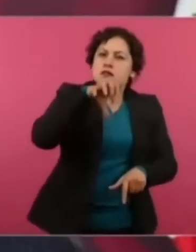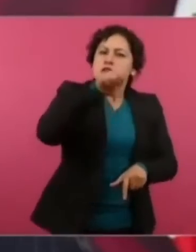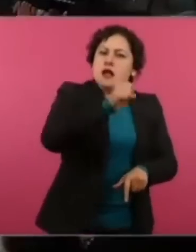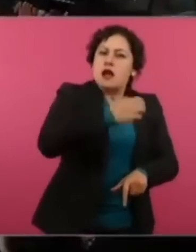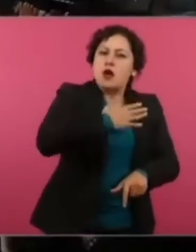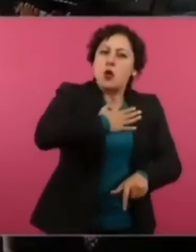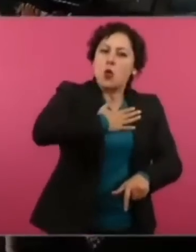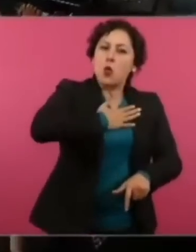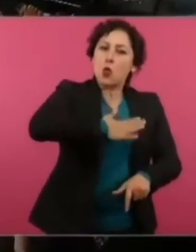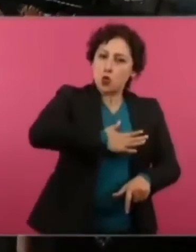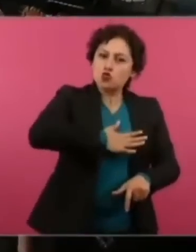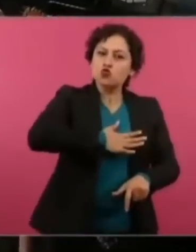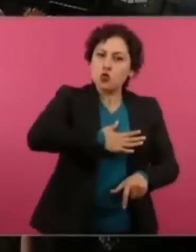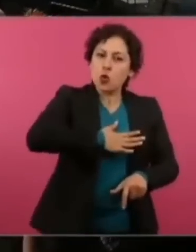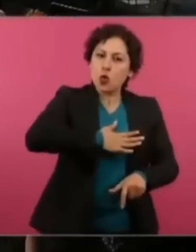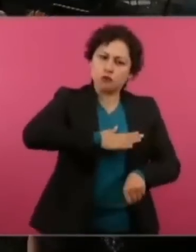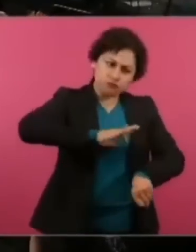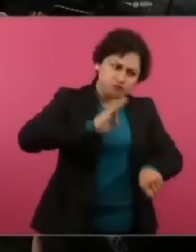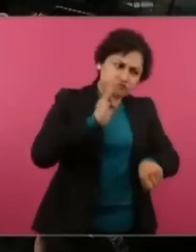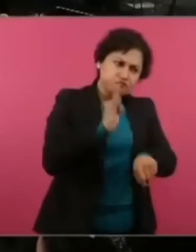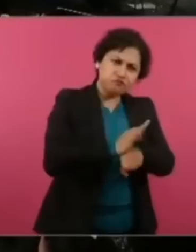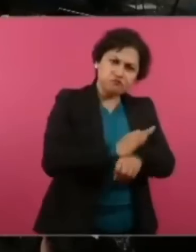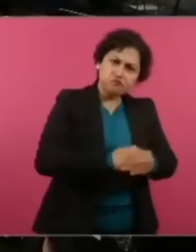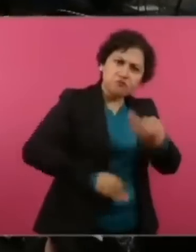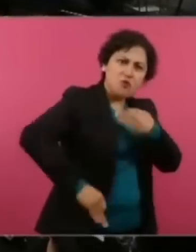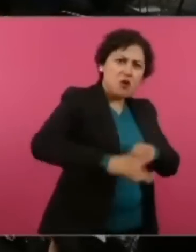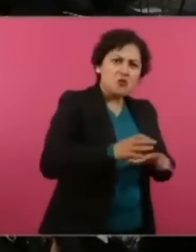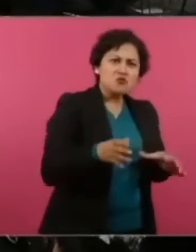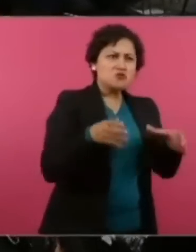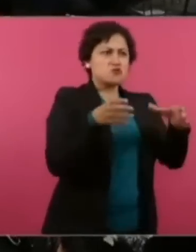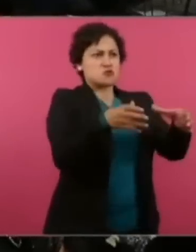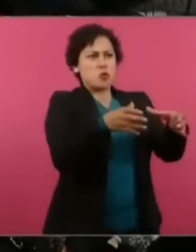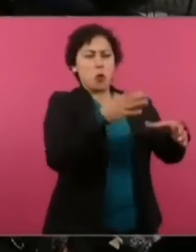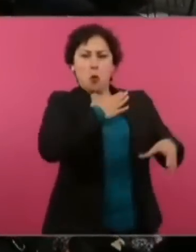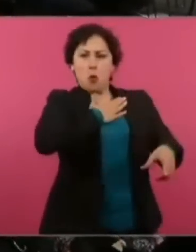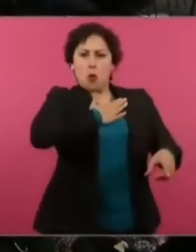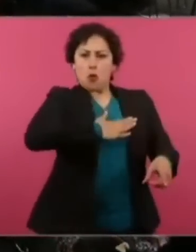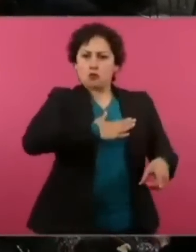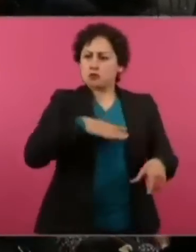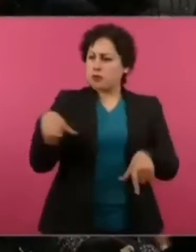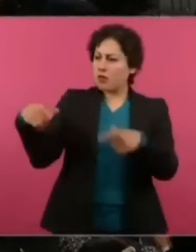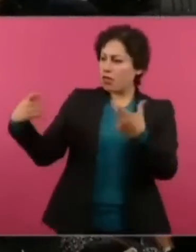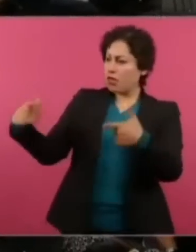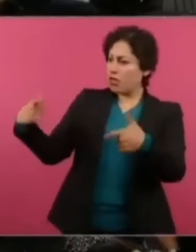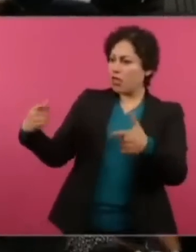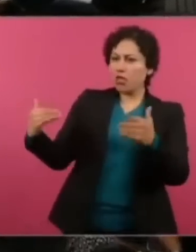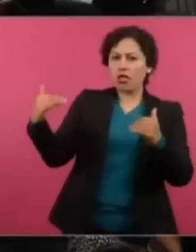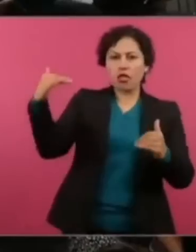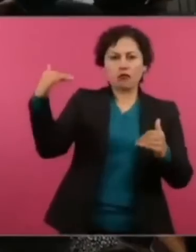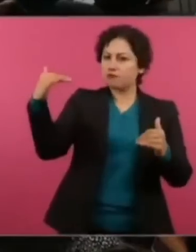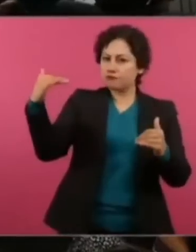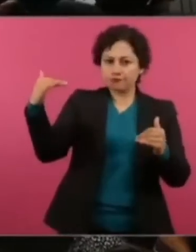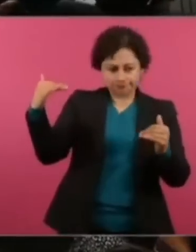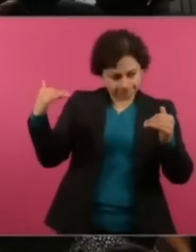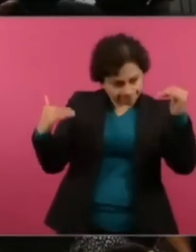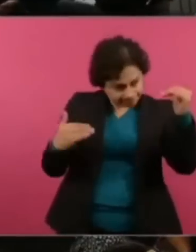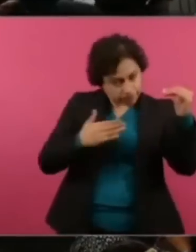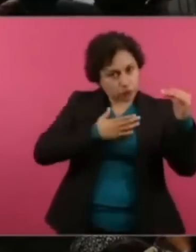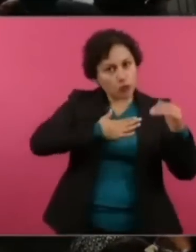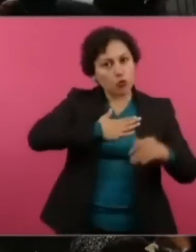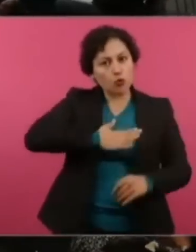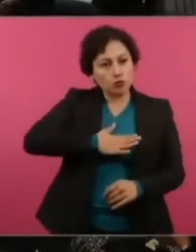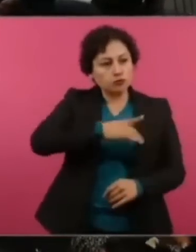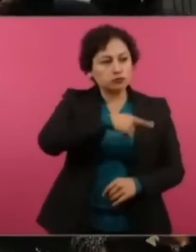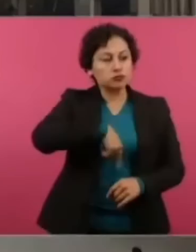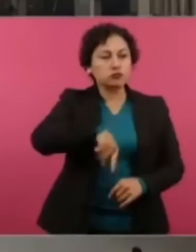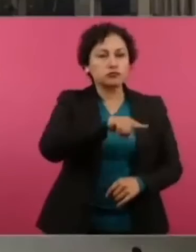quienes buscan que triunfe la justicia sobre el poder económico y sobre el poder político.